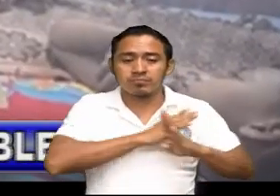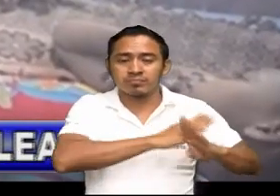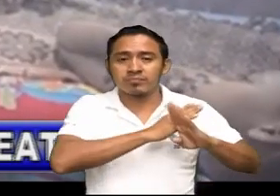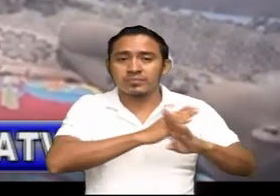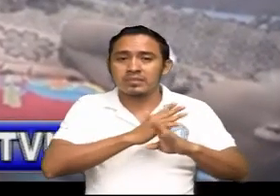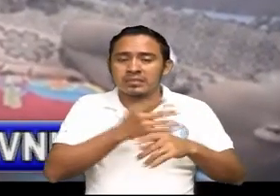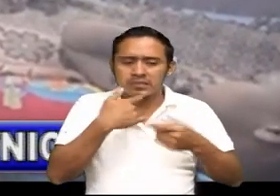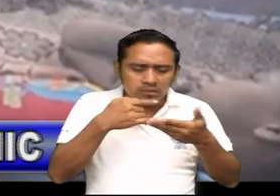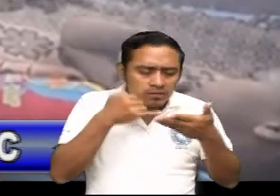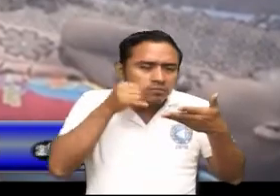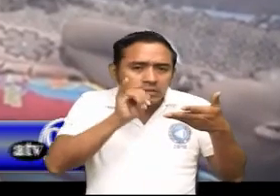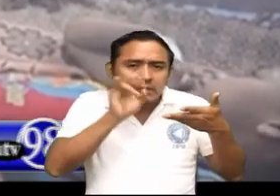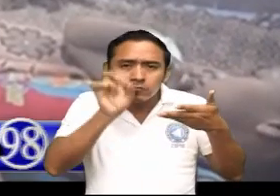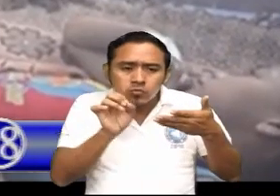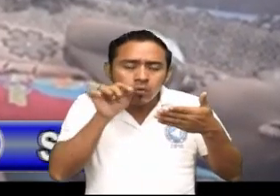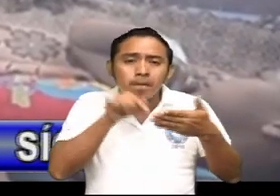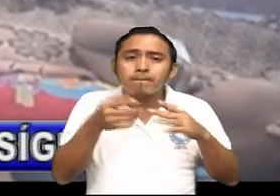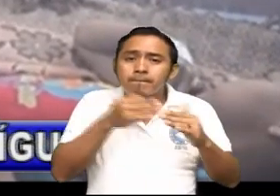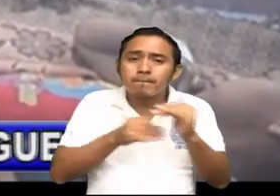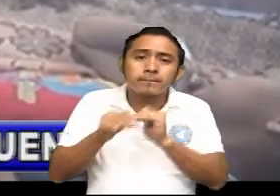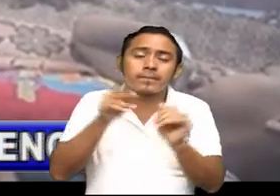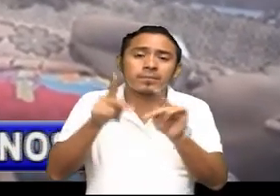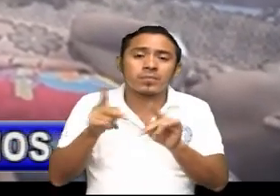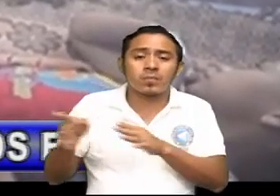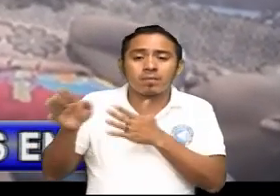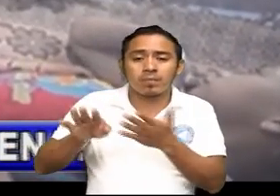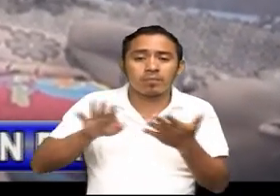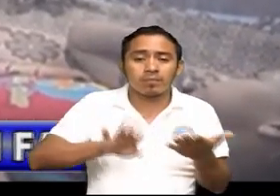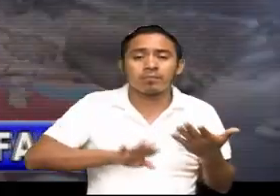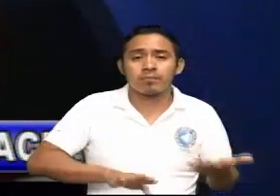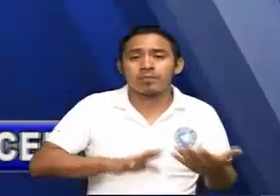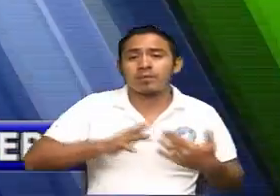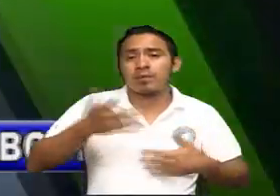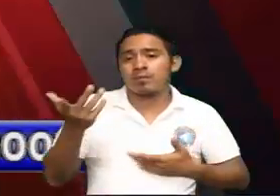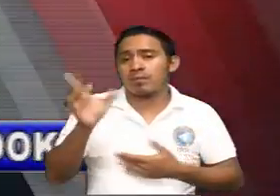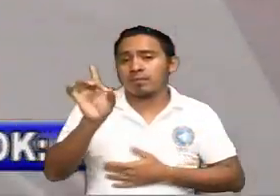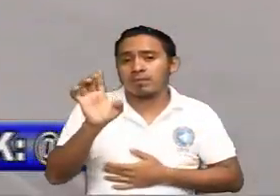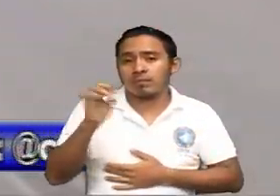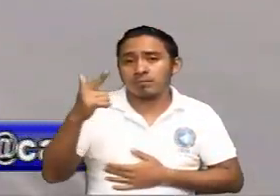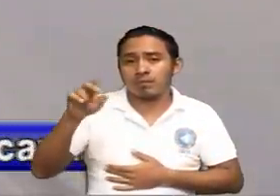confirmar o descartar más muertes por dengue.